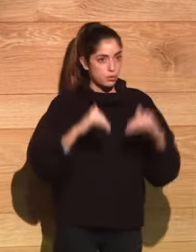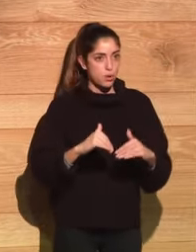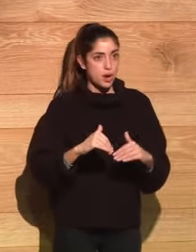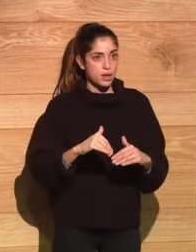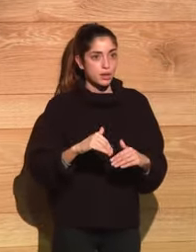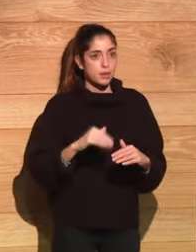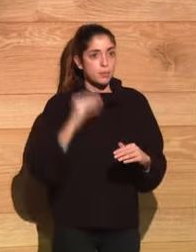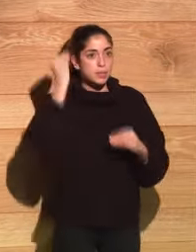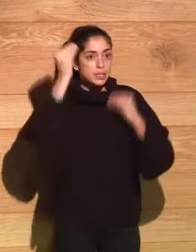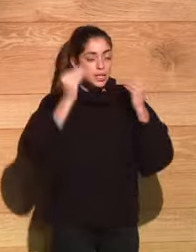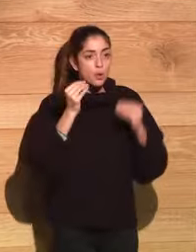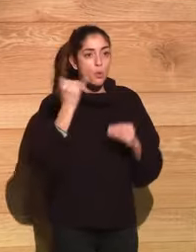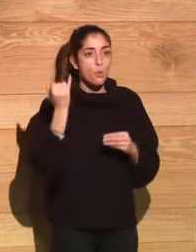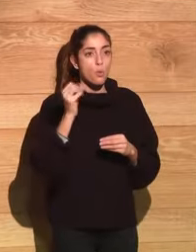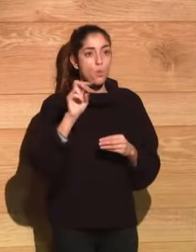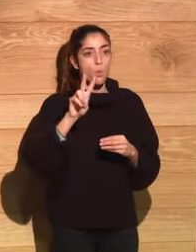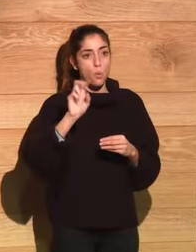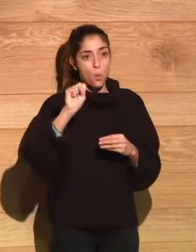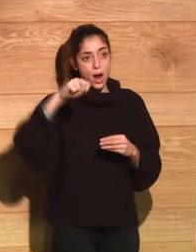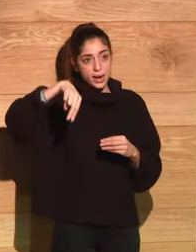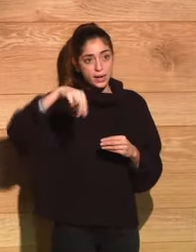como Juan Benet, como Maraval,